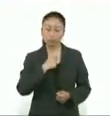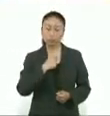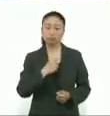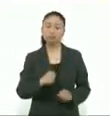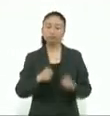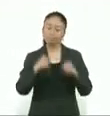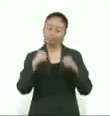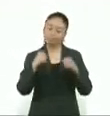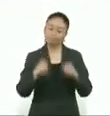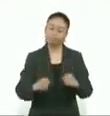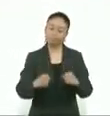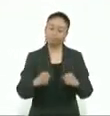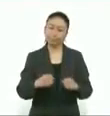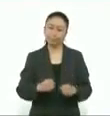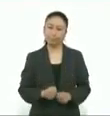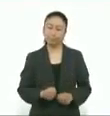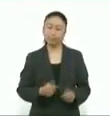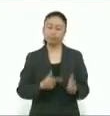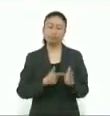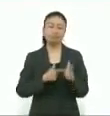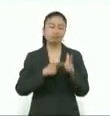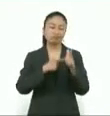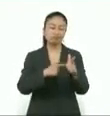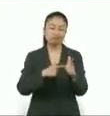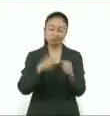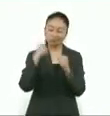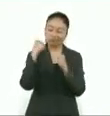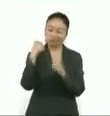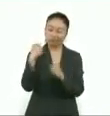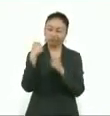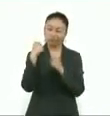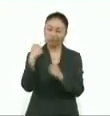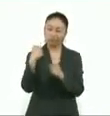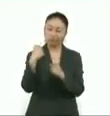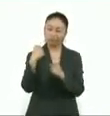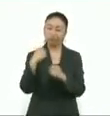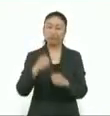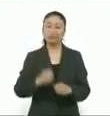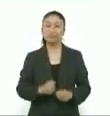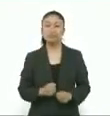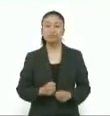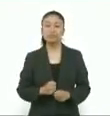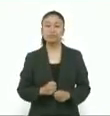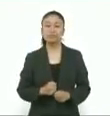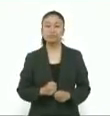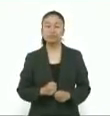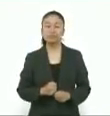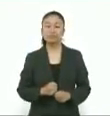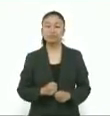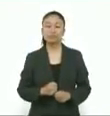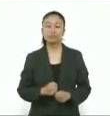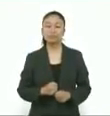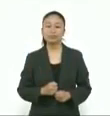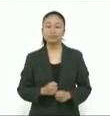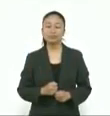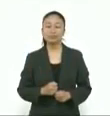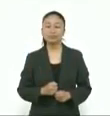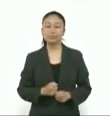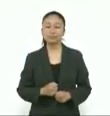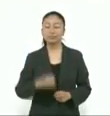que seguiré dando la batalla como lo he hecho casi